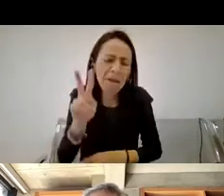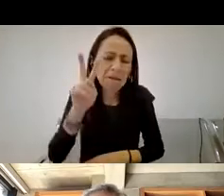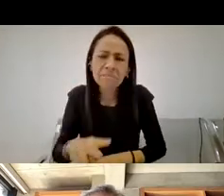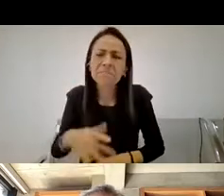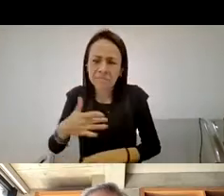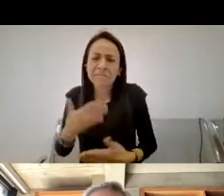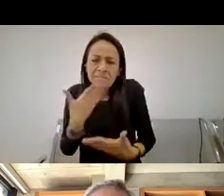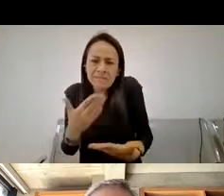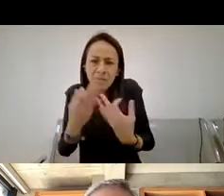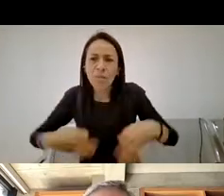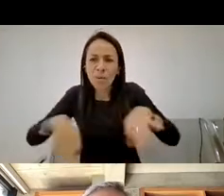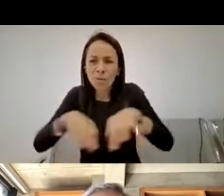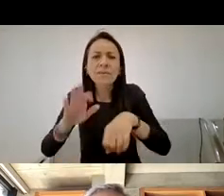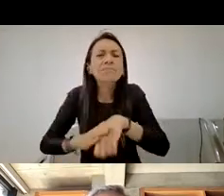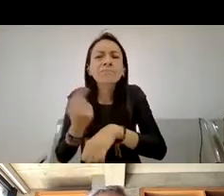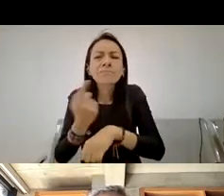lugares del país.